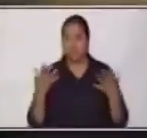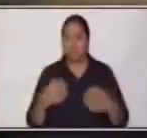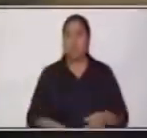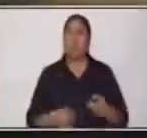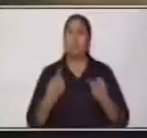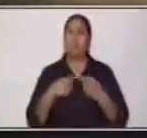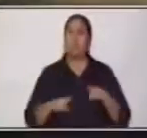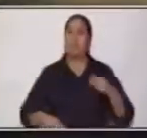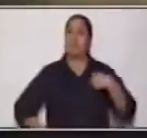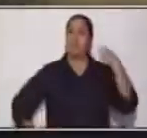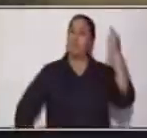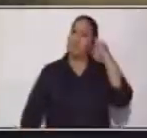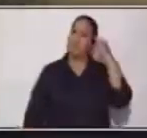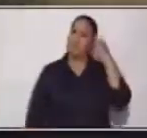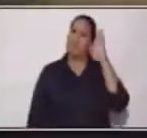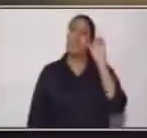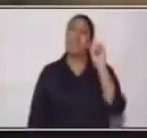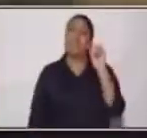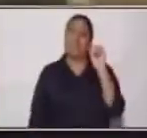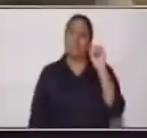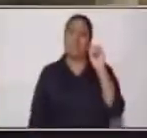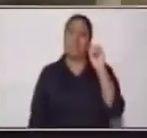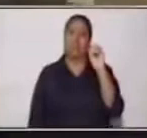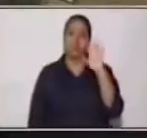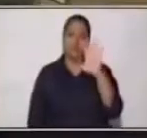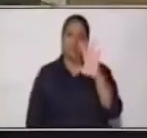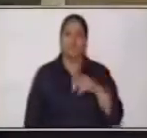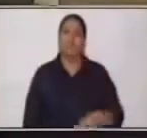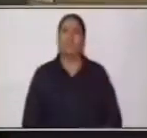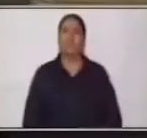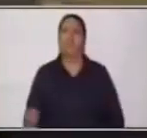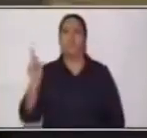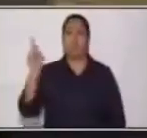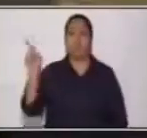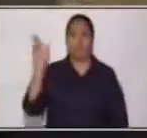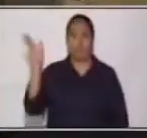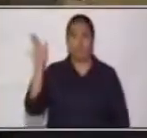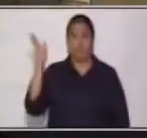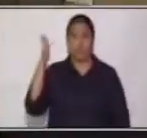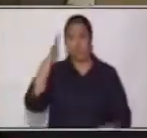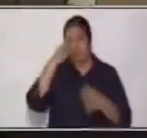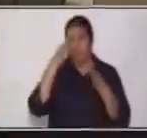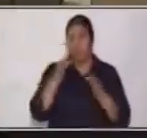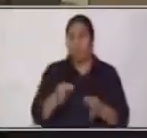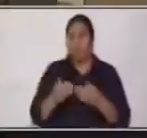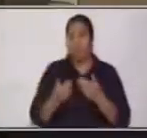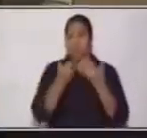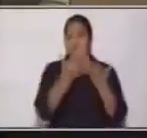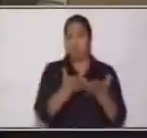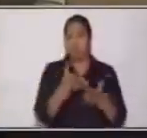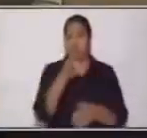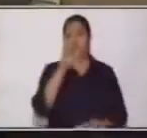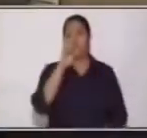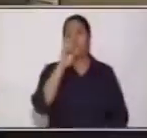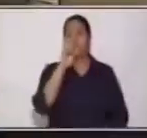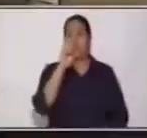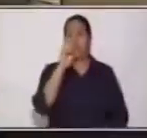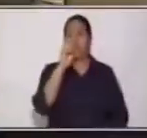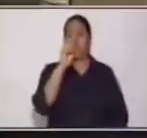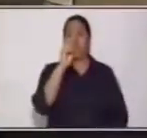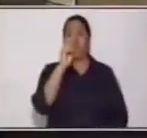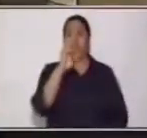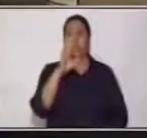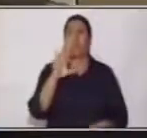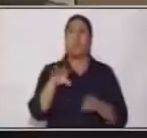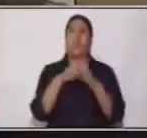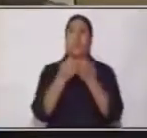estoy pensando en el 0. Muy bien, entonces él decidió darle el valor de 0. Yo voy a